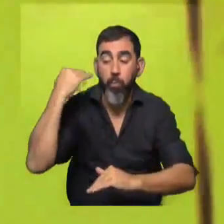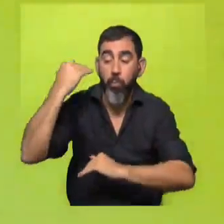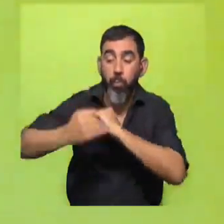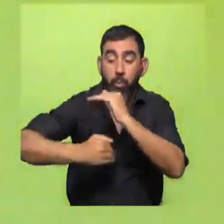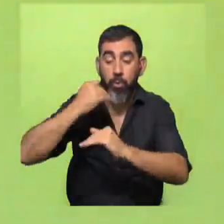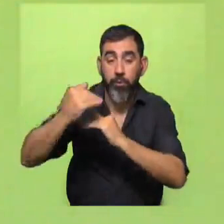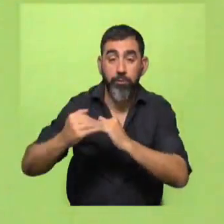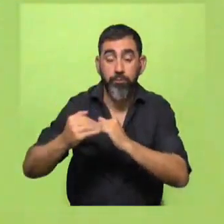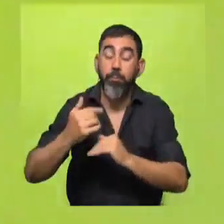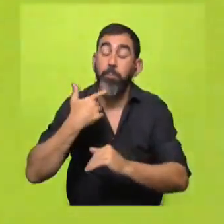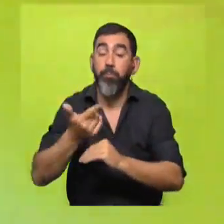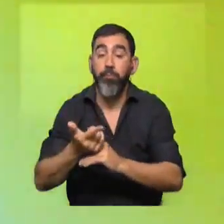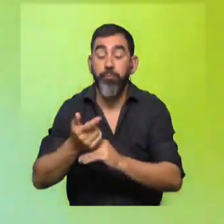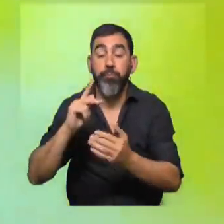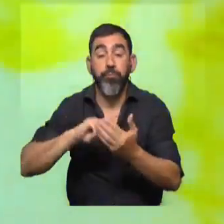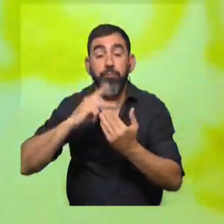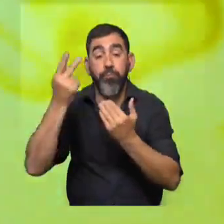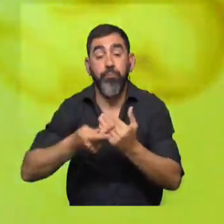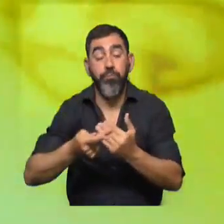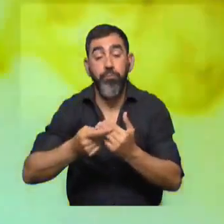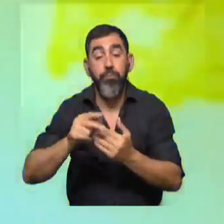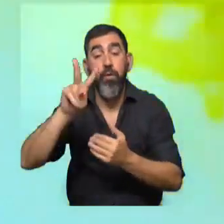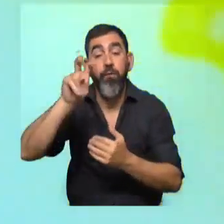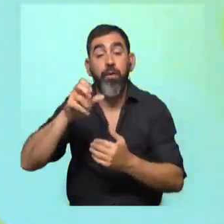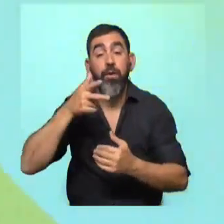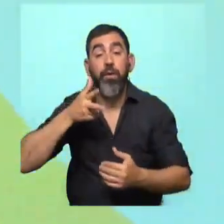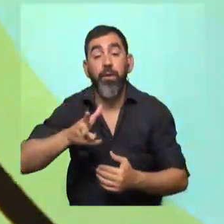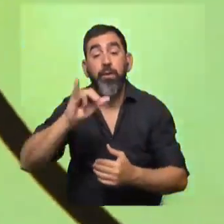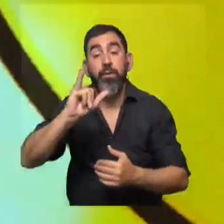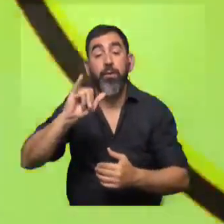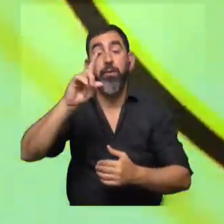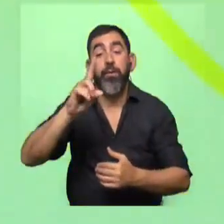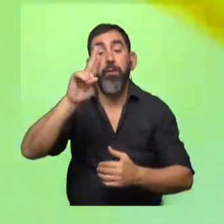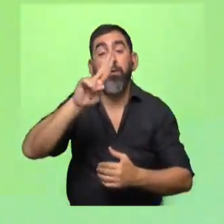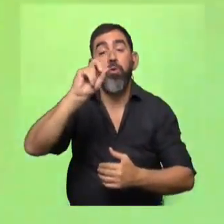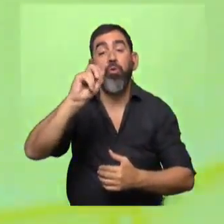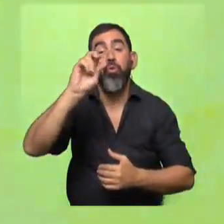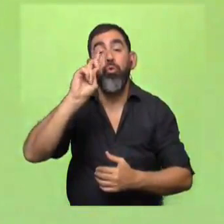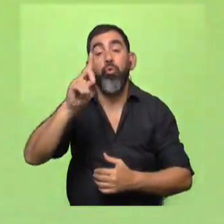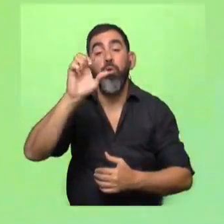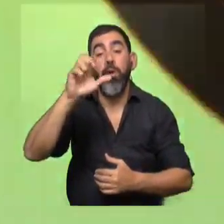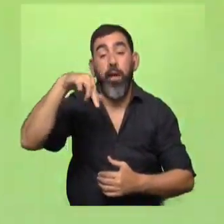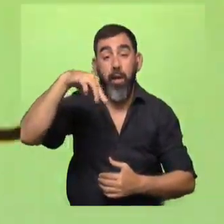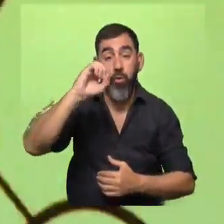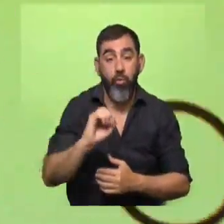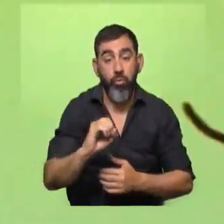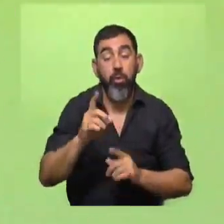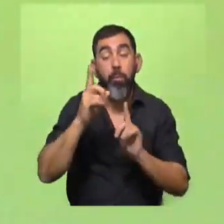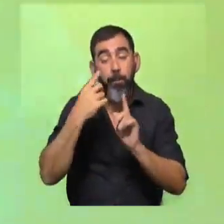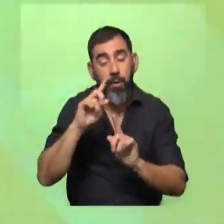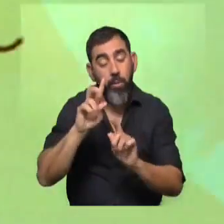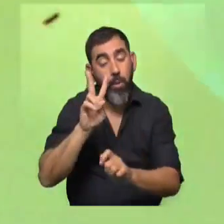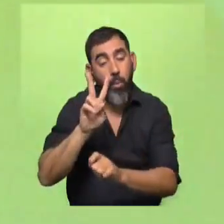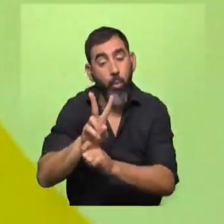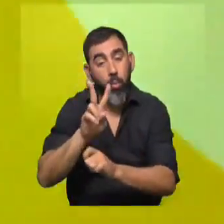y allí se mencionó, por ejemplo, el proyecto de una planta de hidrógeno en las nacientes del río, de hidrógeno verde. Y bueno, hay que cuidar todo esto para